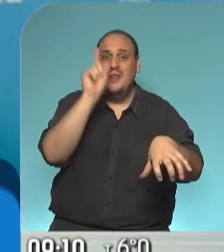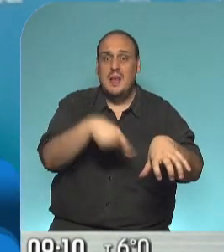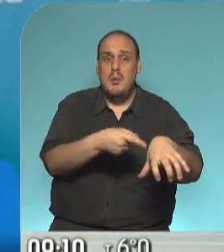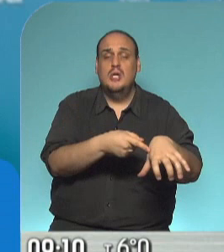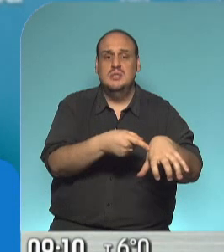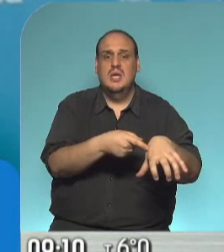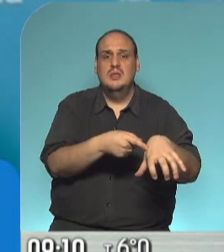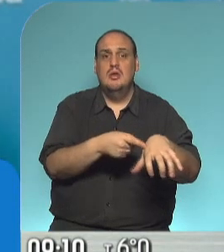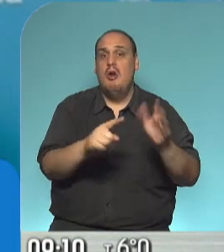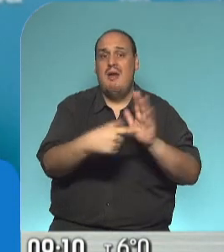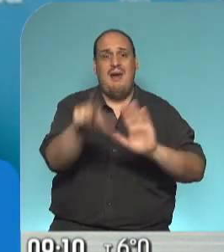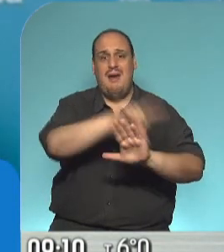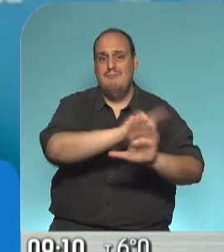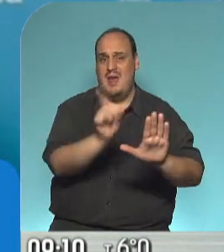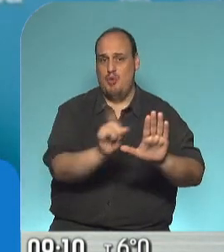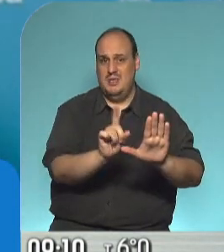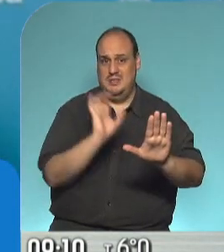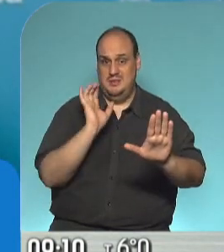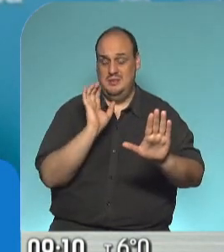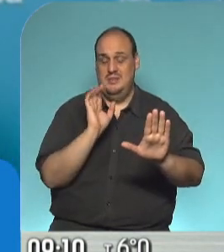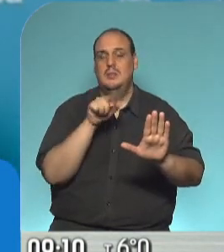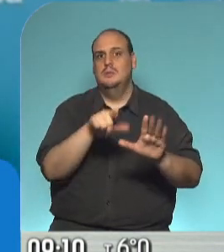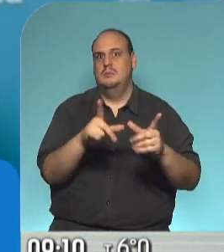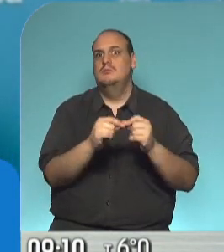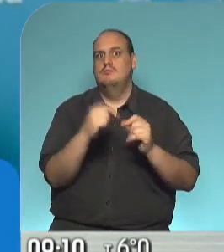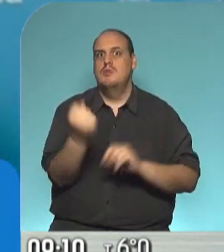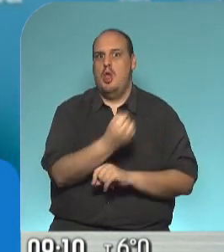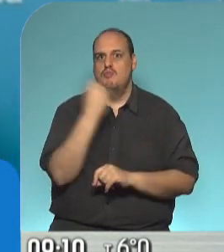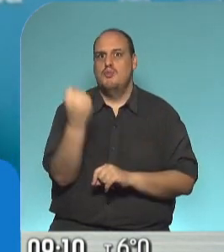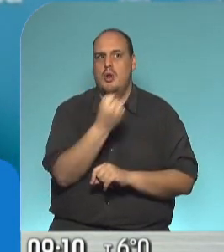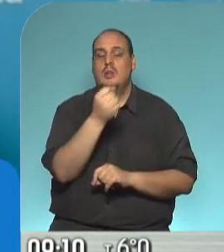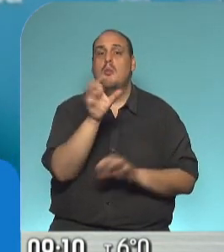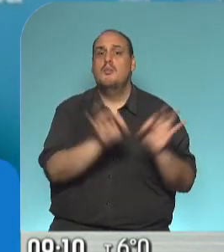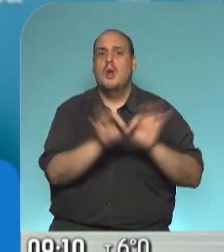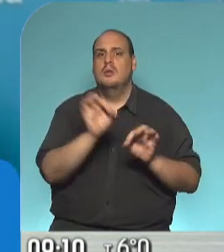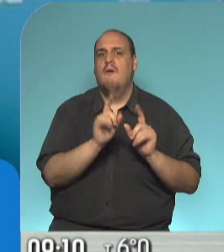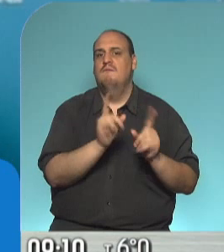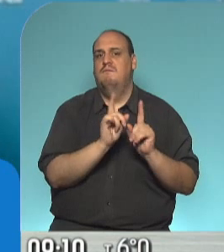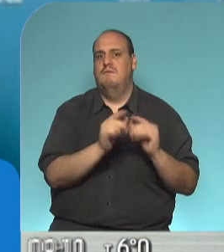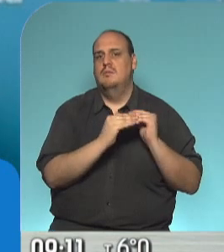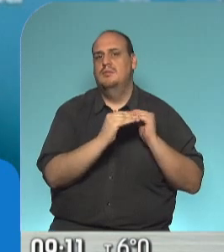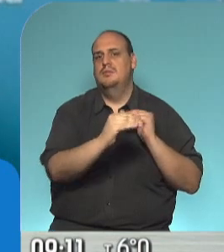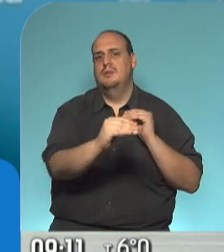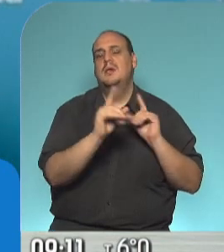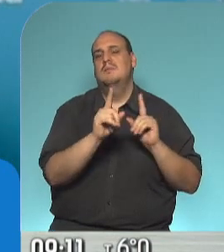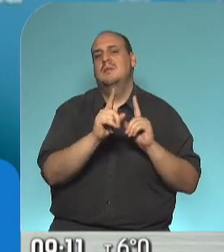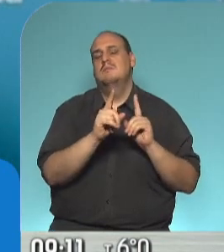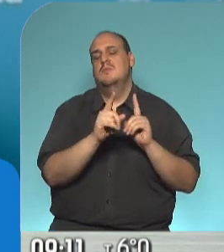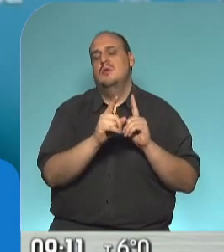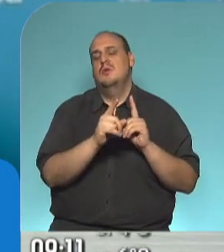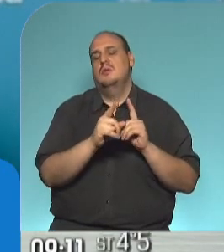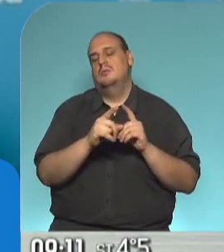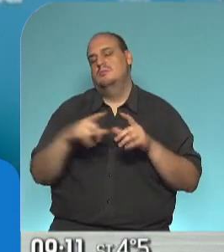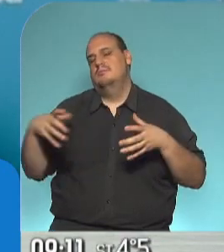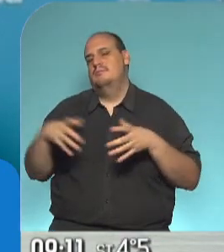no corresponden a AMBA, es un número importante y se sostiene ese porcentaje, por supuesto se correlaciona con el número de